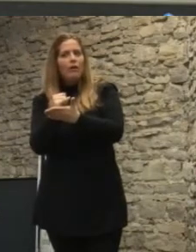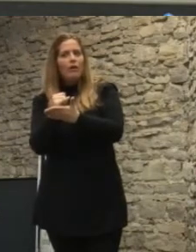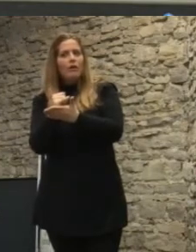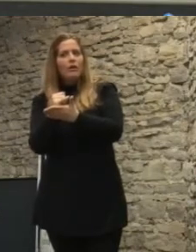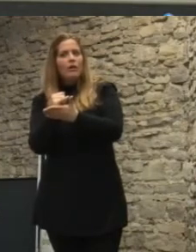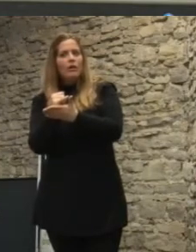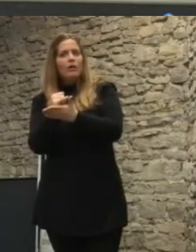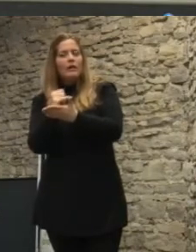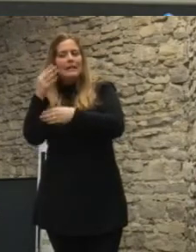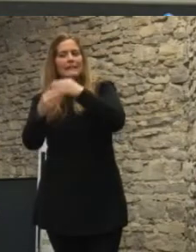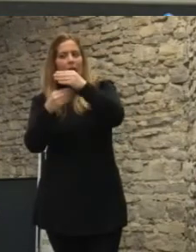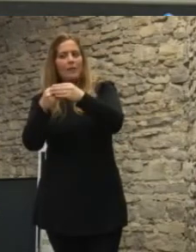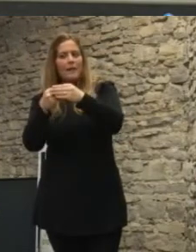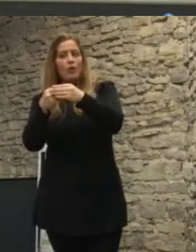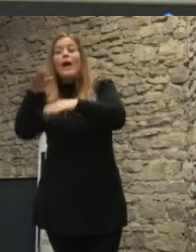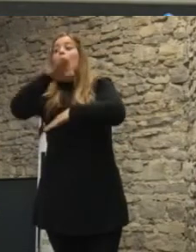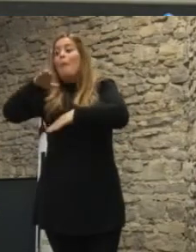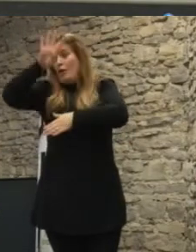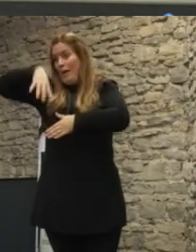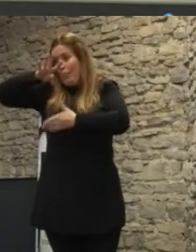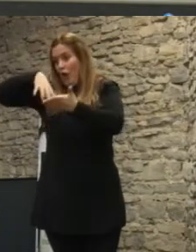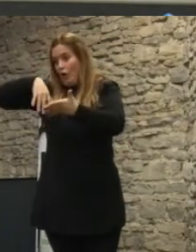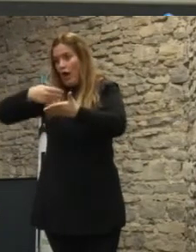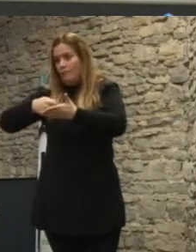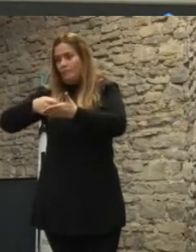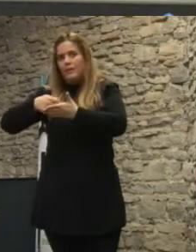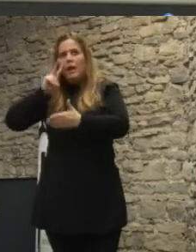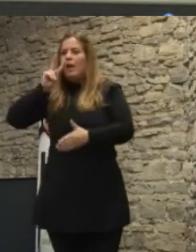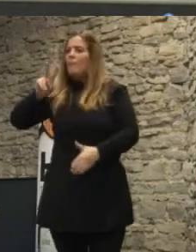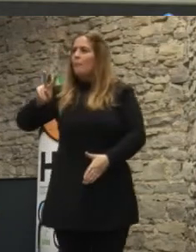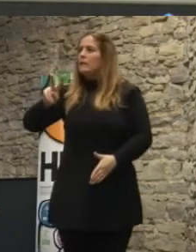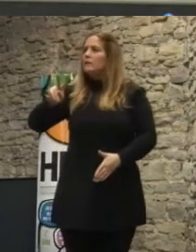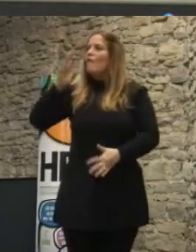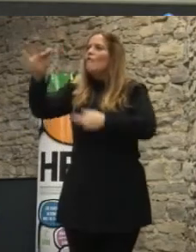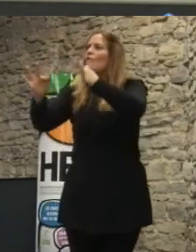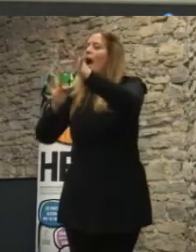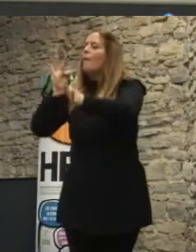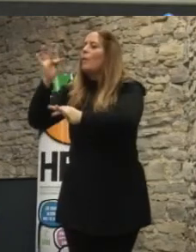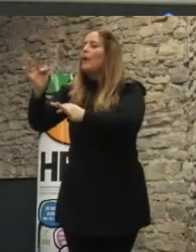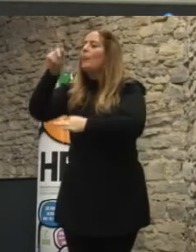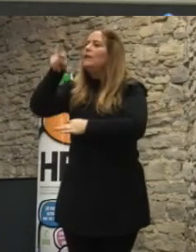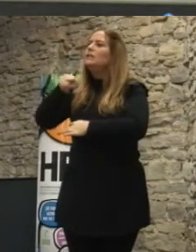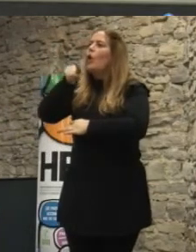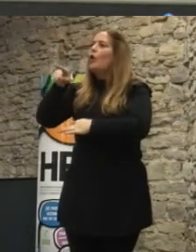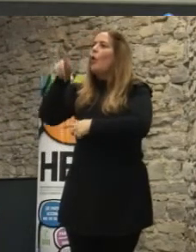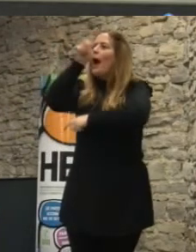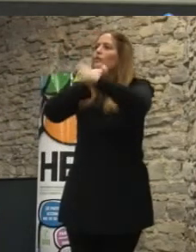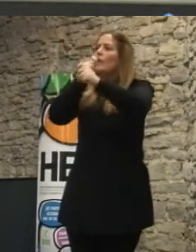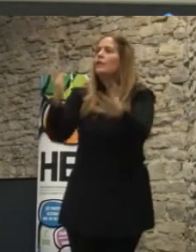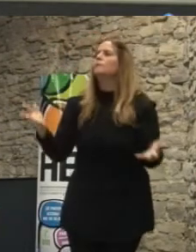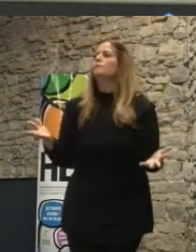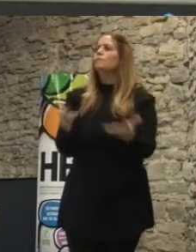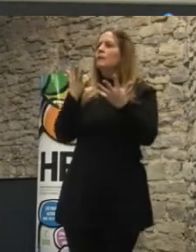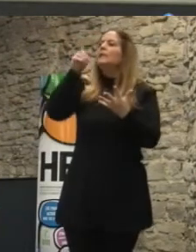creo que se llama el barrio, está favoreciendo o no el impulso asociativo. Yo creo que eso